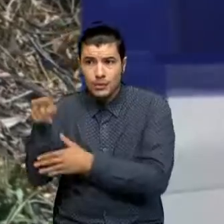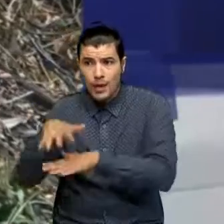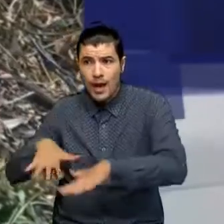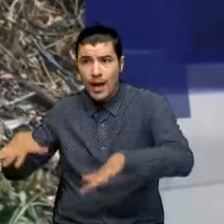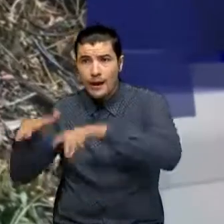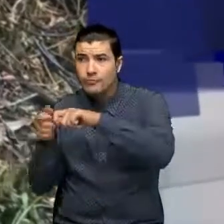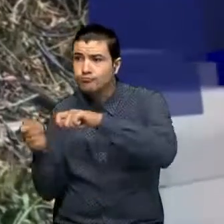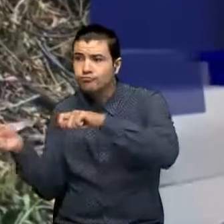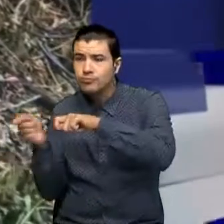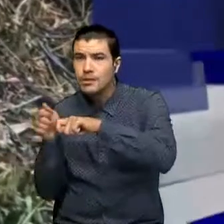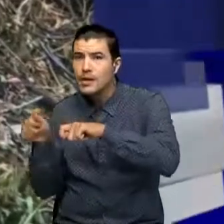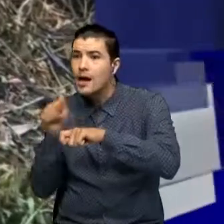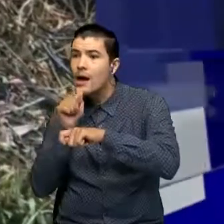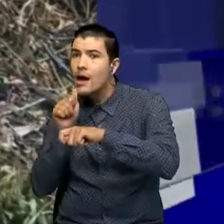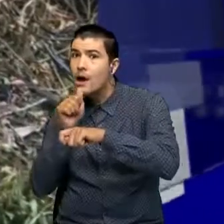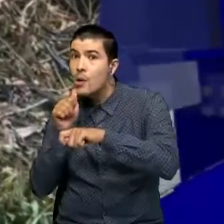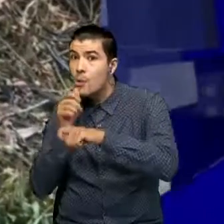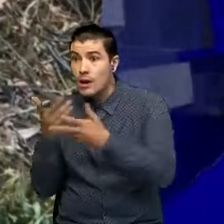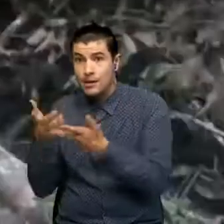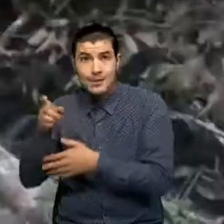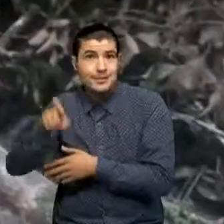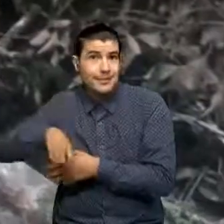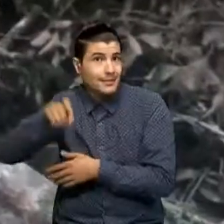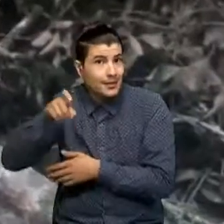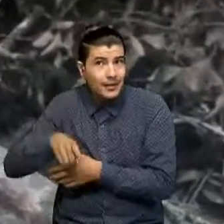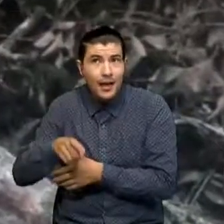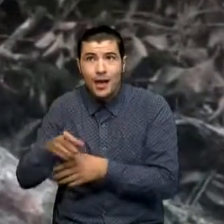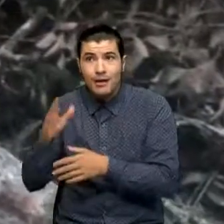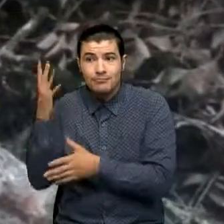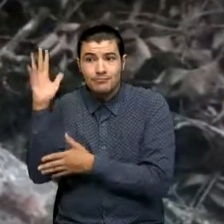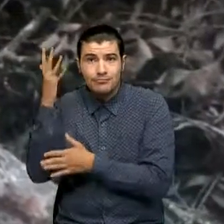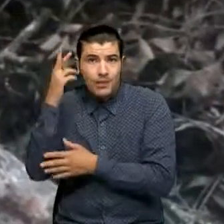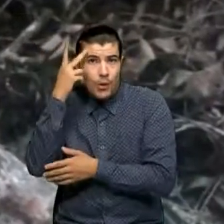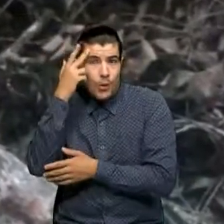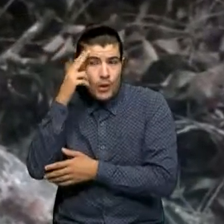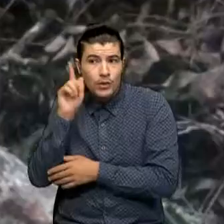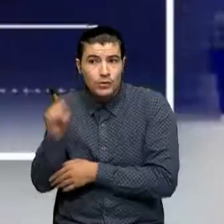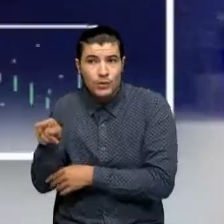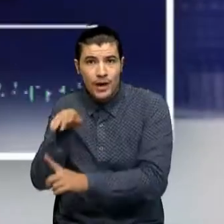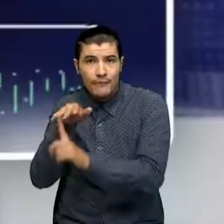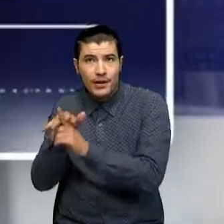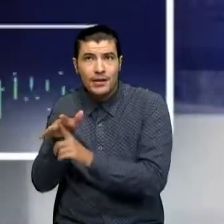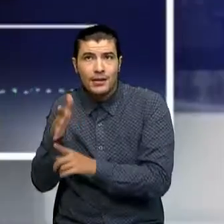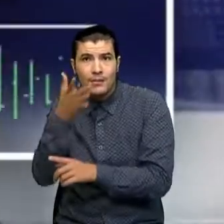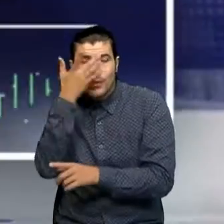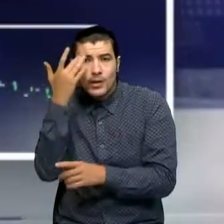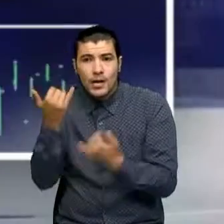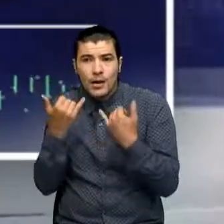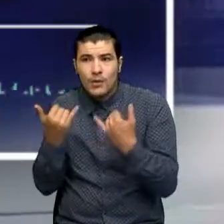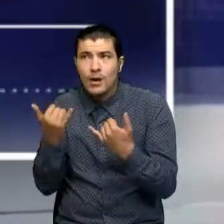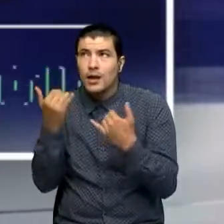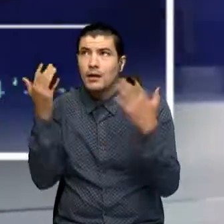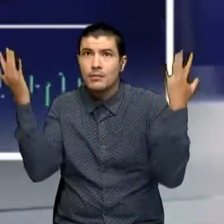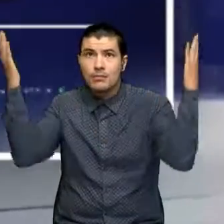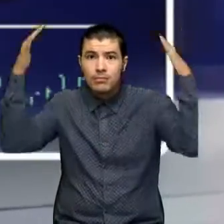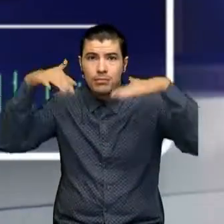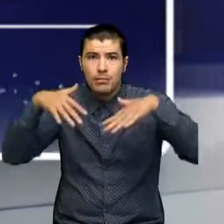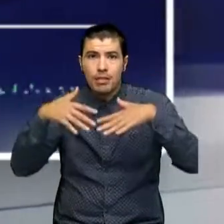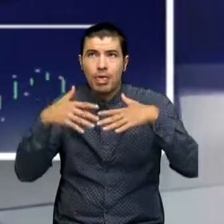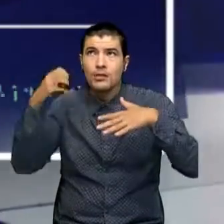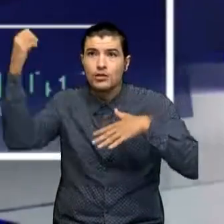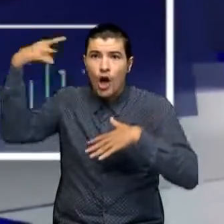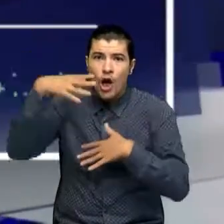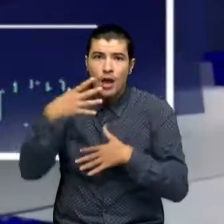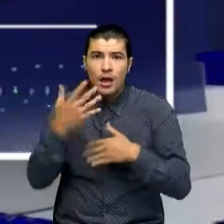una fuente hídrica que pues por razones lógicas se iba a ver afectada, pues al quedar desprotegida por la intervención de